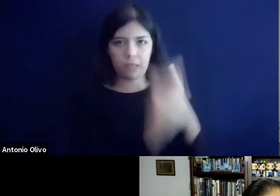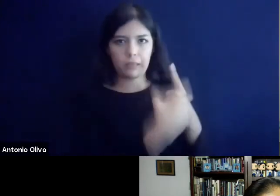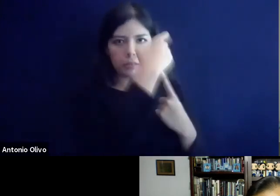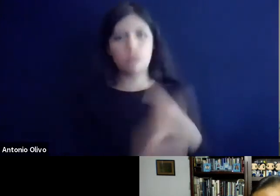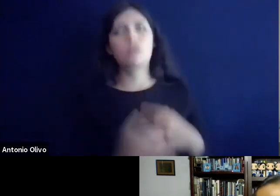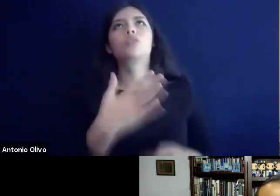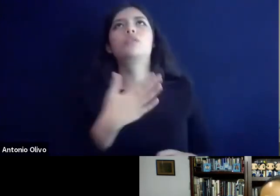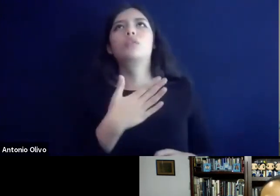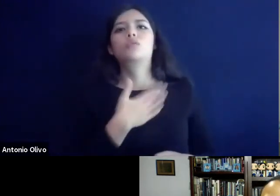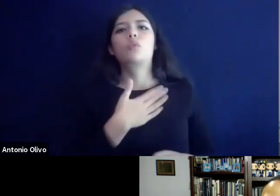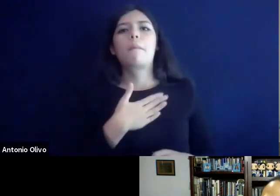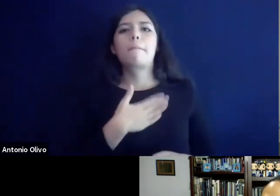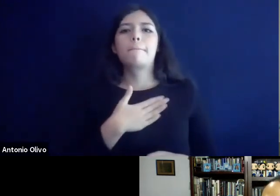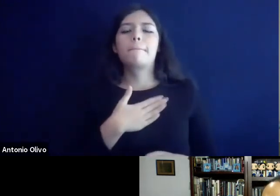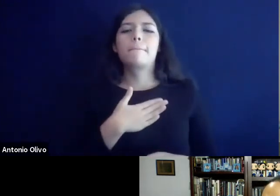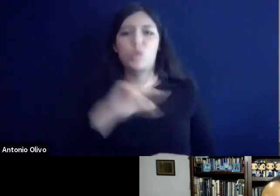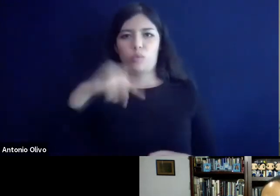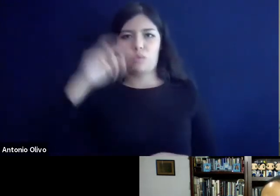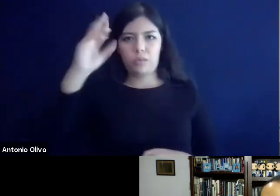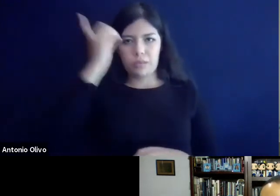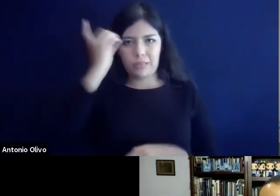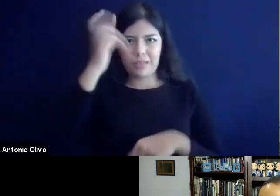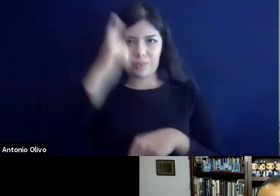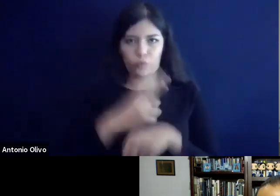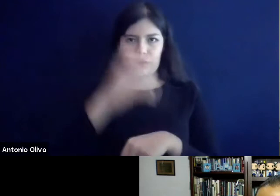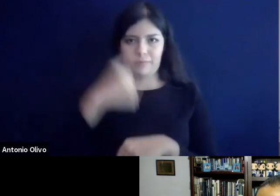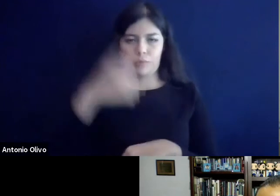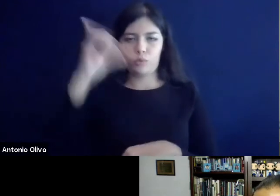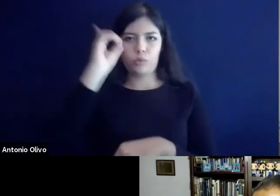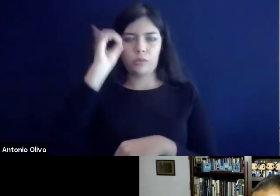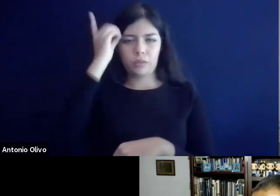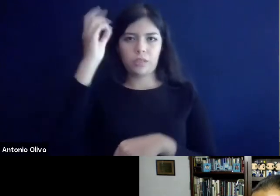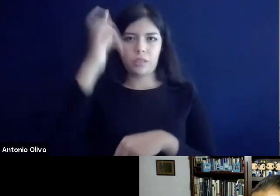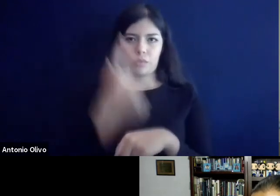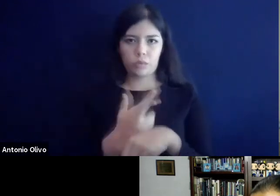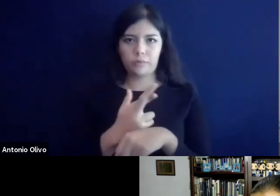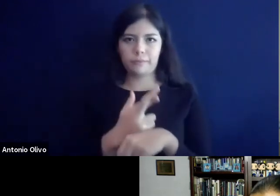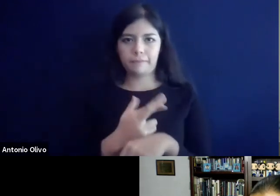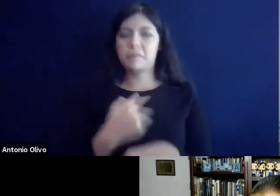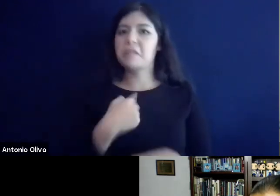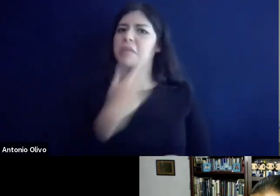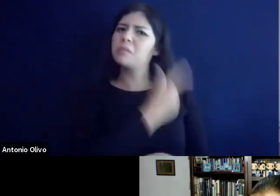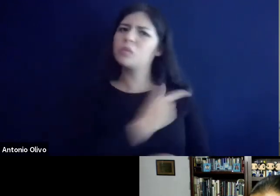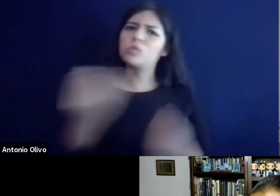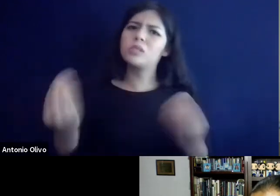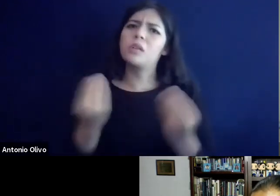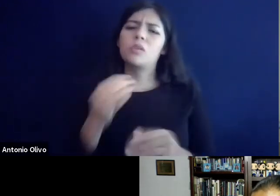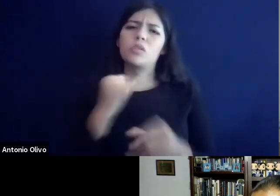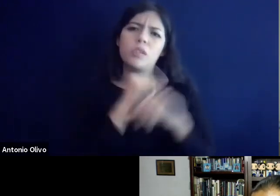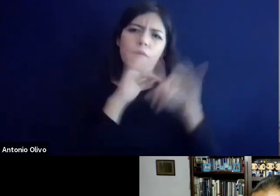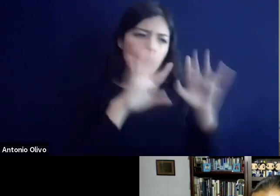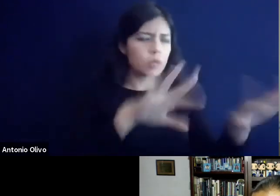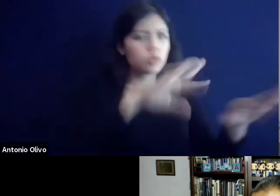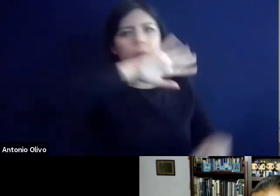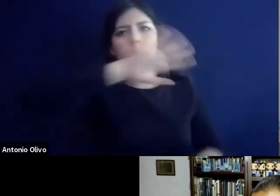antes de que me lo dijera la neuropsicóloga, porque una de las cosas que me di, yo Me ha gustado mucho la investigación desde que entré a la facultad.